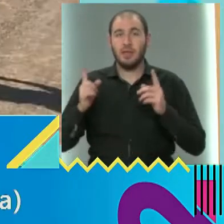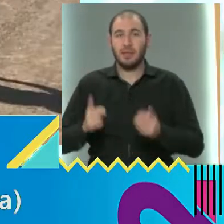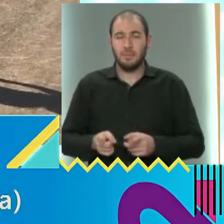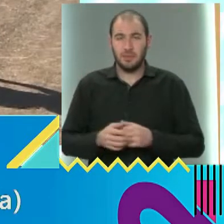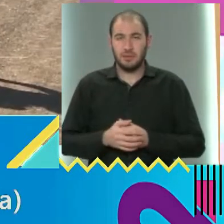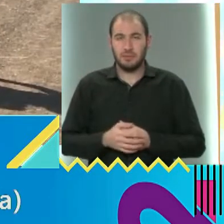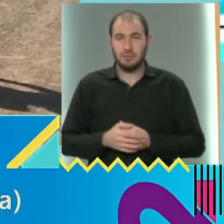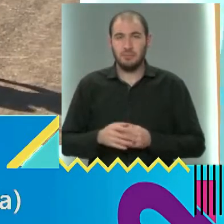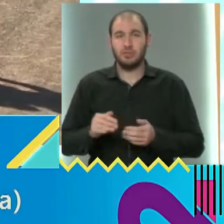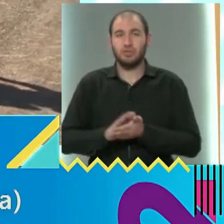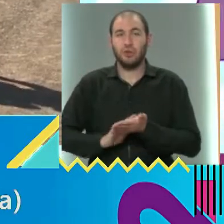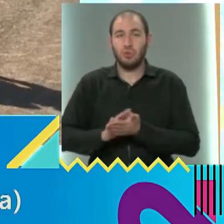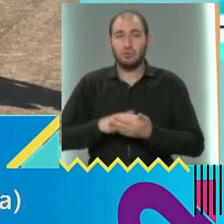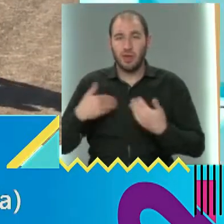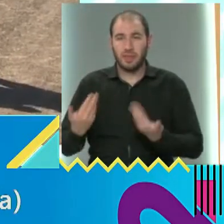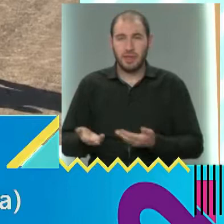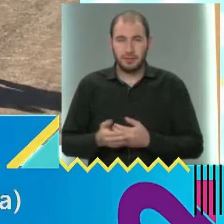también a una mesa de solución